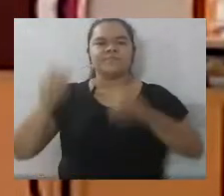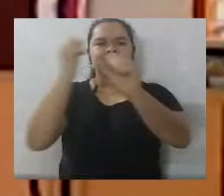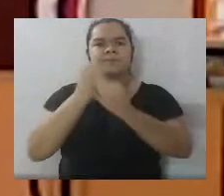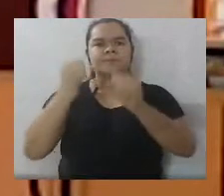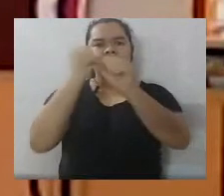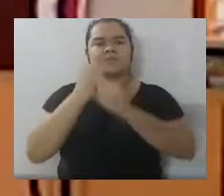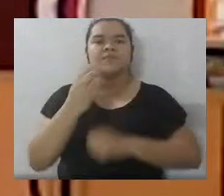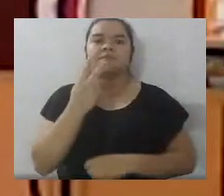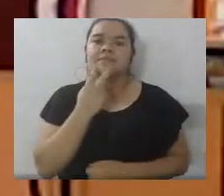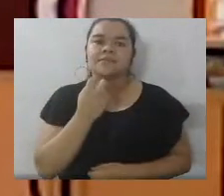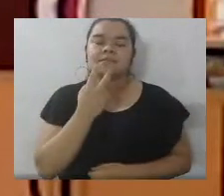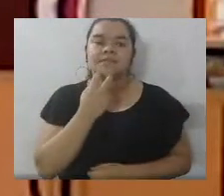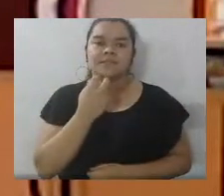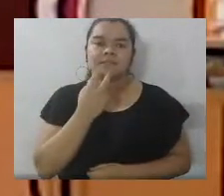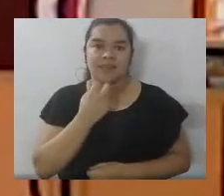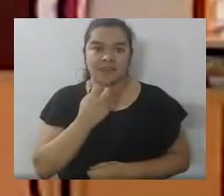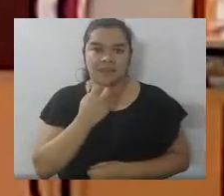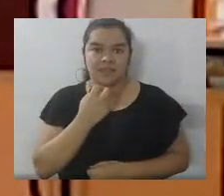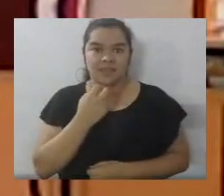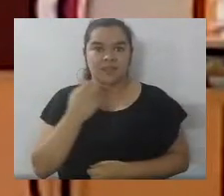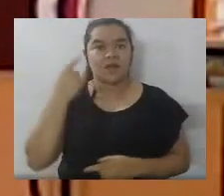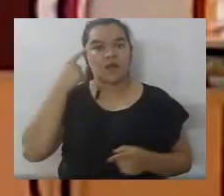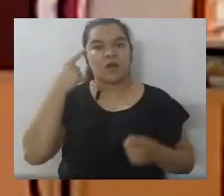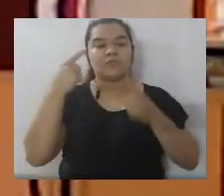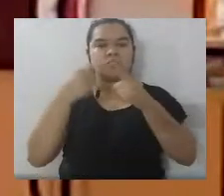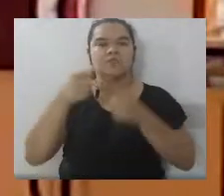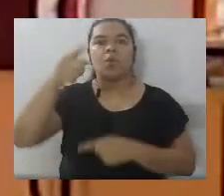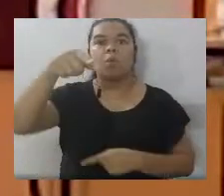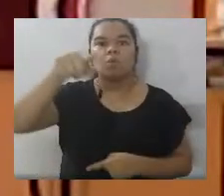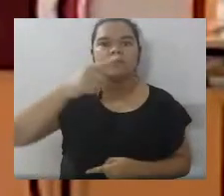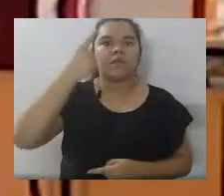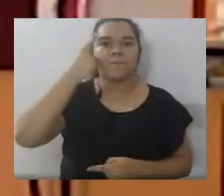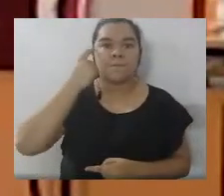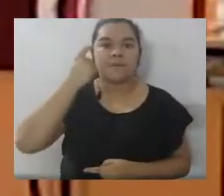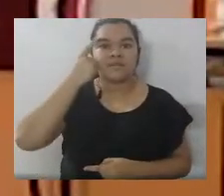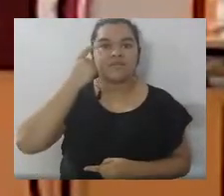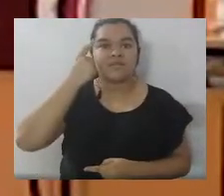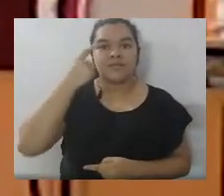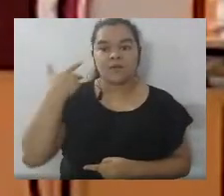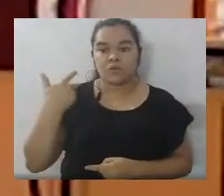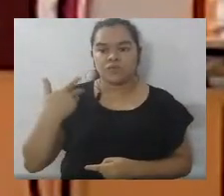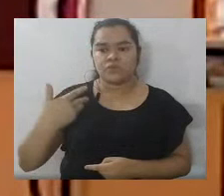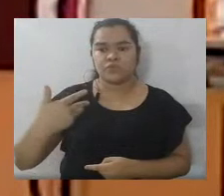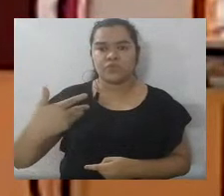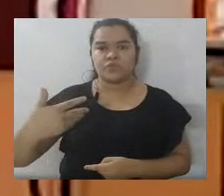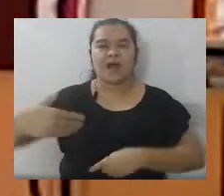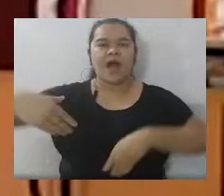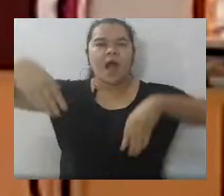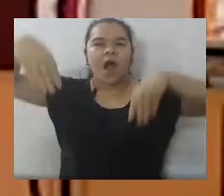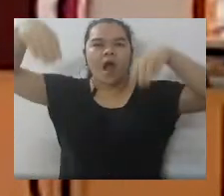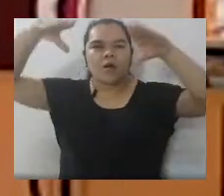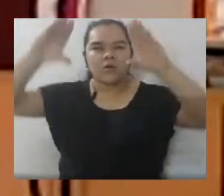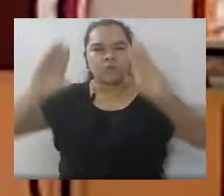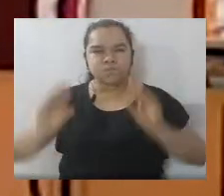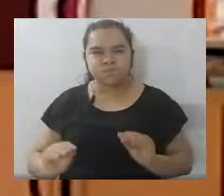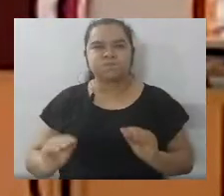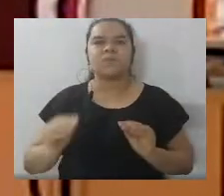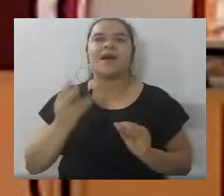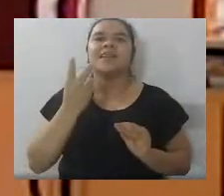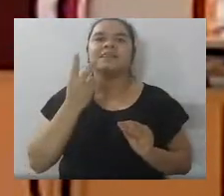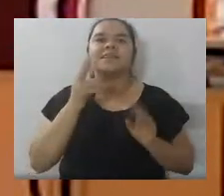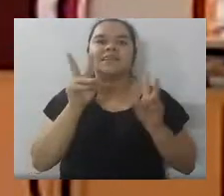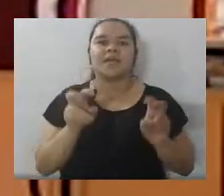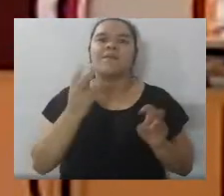lo que hacemos es formarlos a ustedes para que tengan un manejo total y completo de lo que es la energía